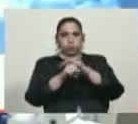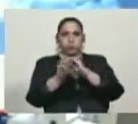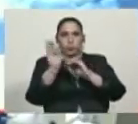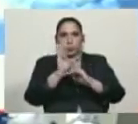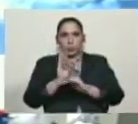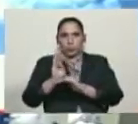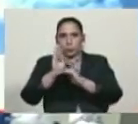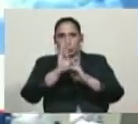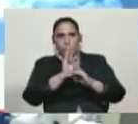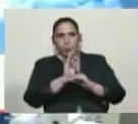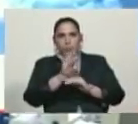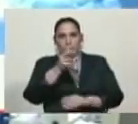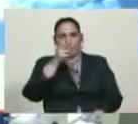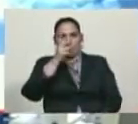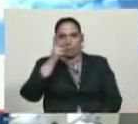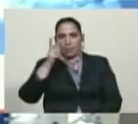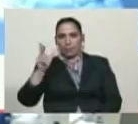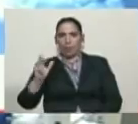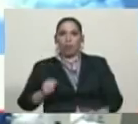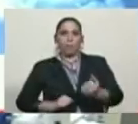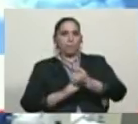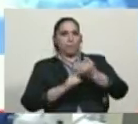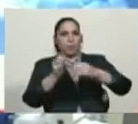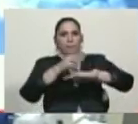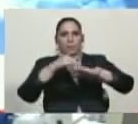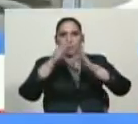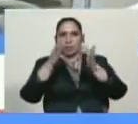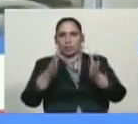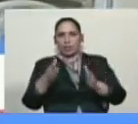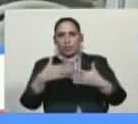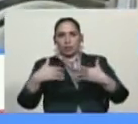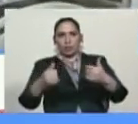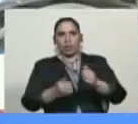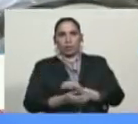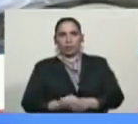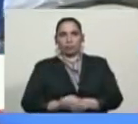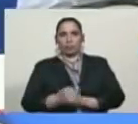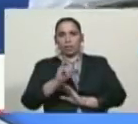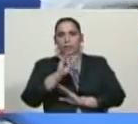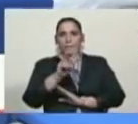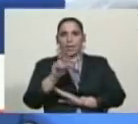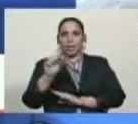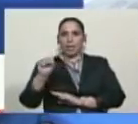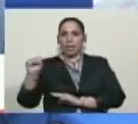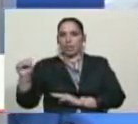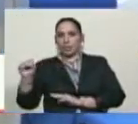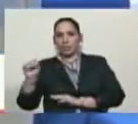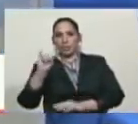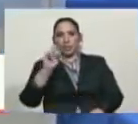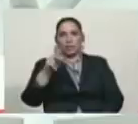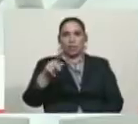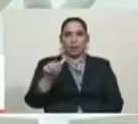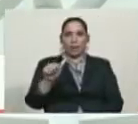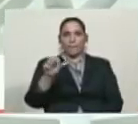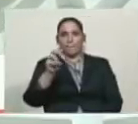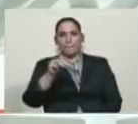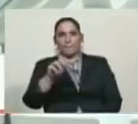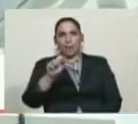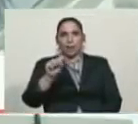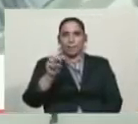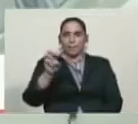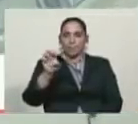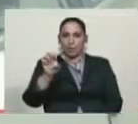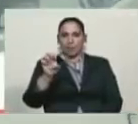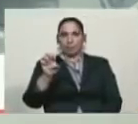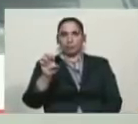presidente cuenta usted con el equipo de militares poder popular para la salud del seguro social del ipasme de los equipos de salud